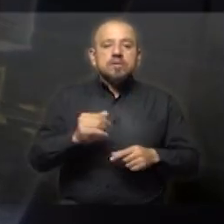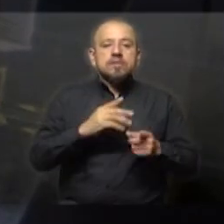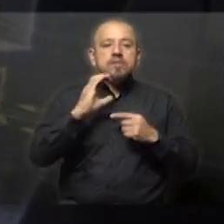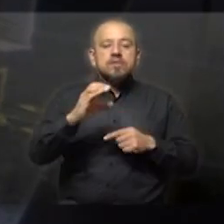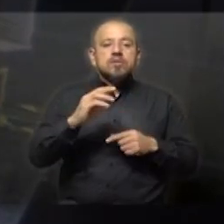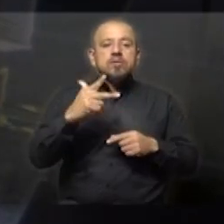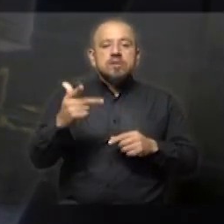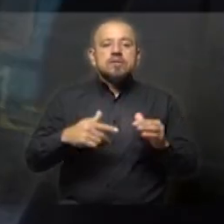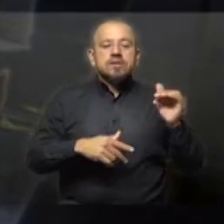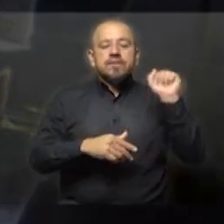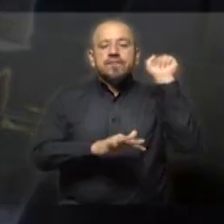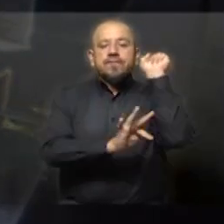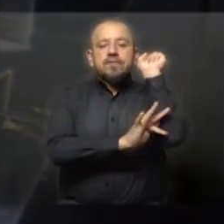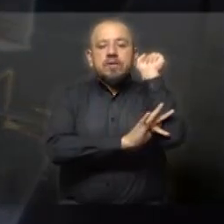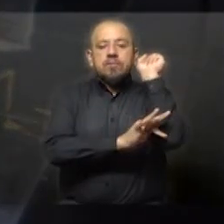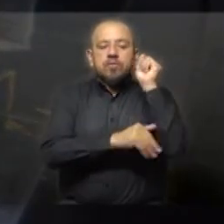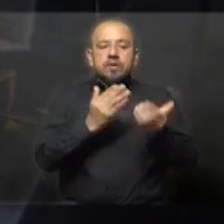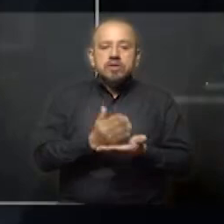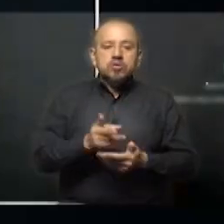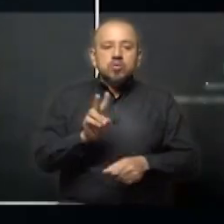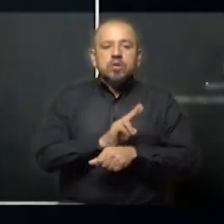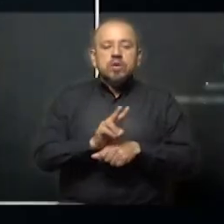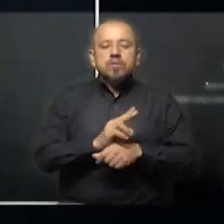feminismo derechos y cuidados